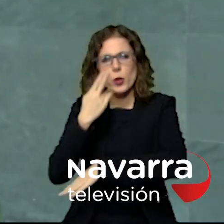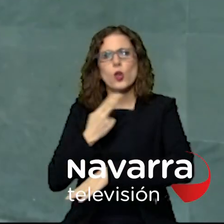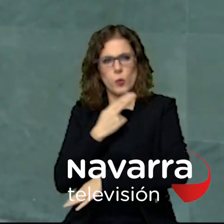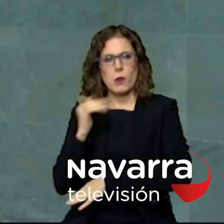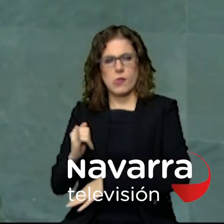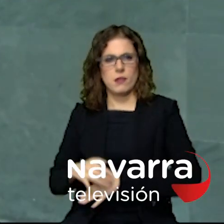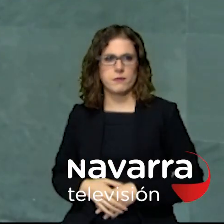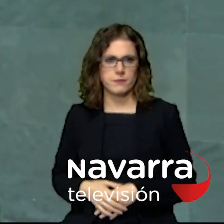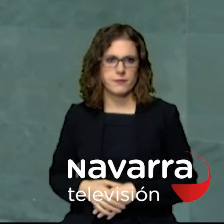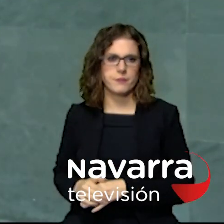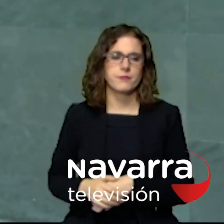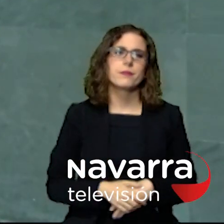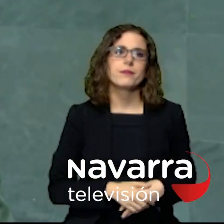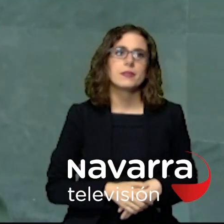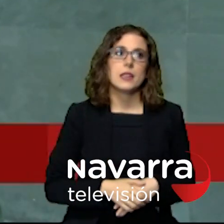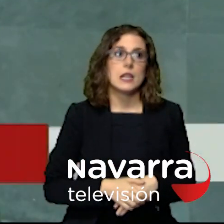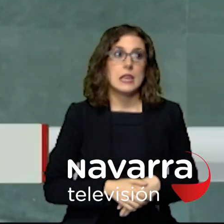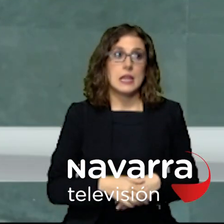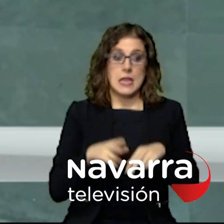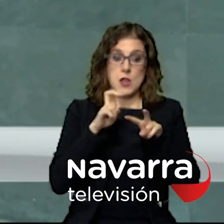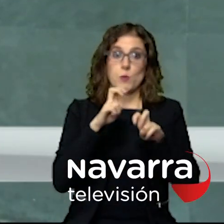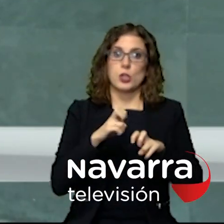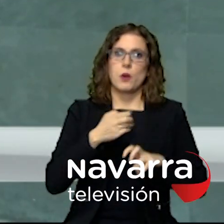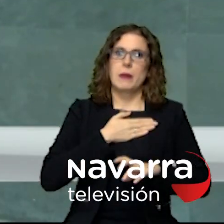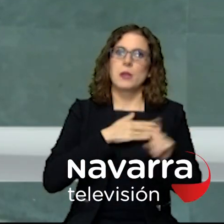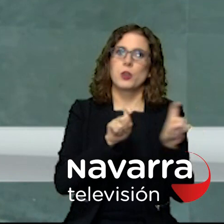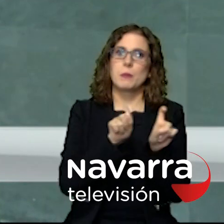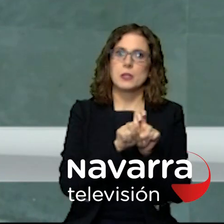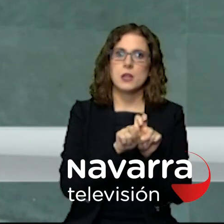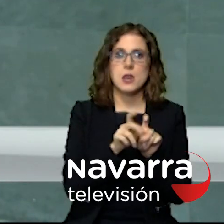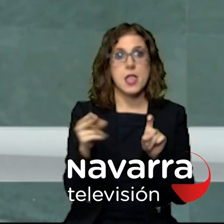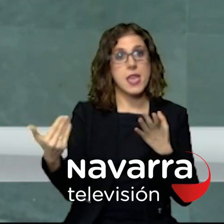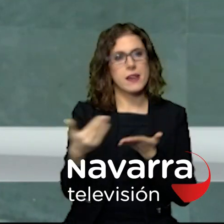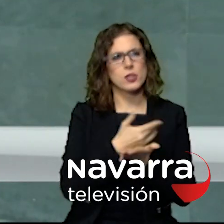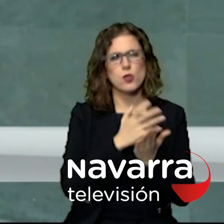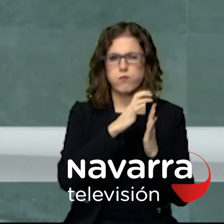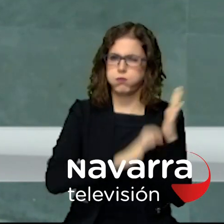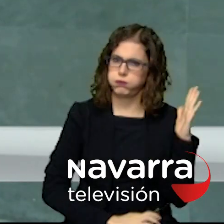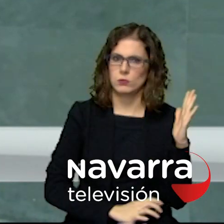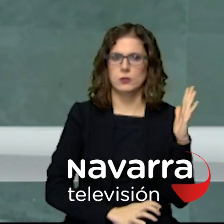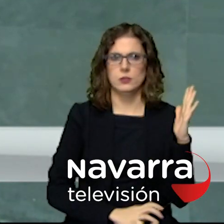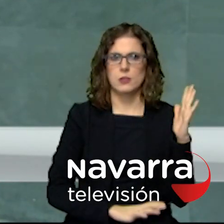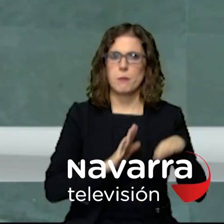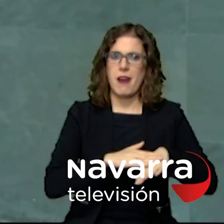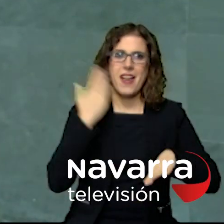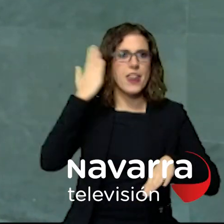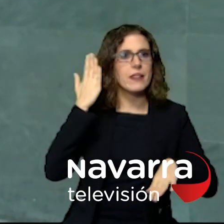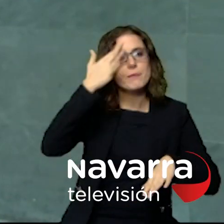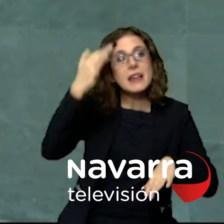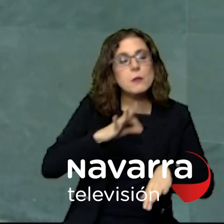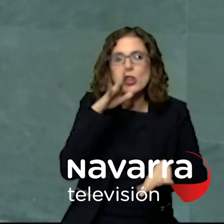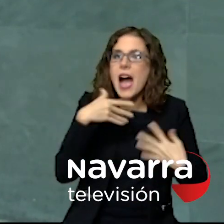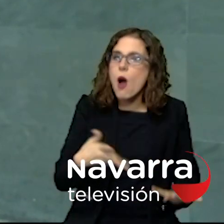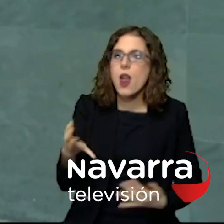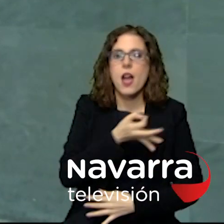El impuesto de patrimonio empresarial, que supone una rebaja de ingresos importante, nosotros no creemos que sea el momento para